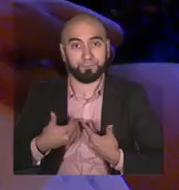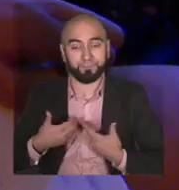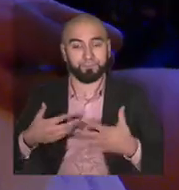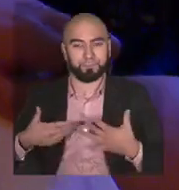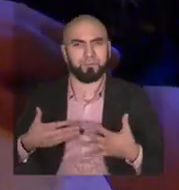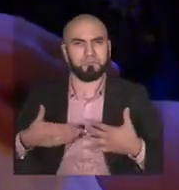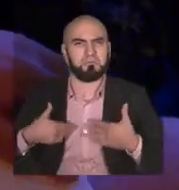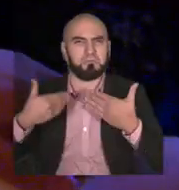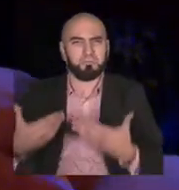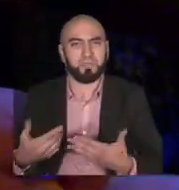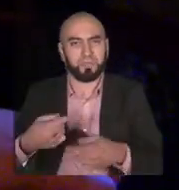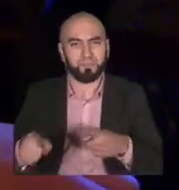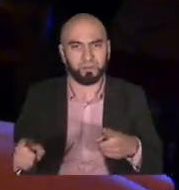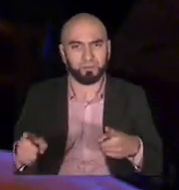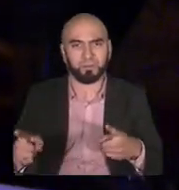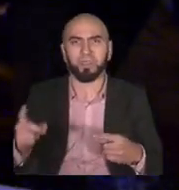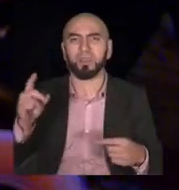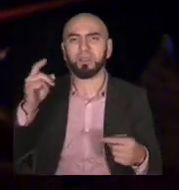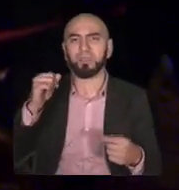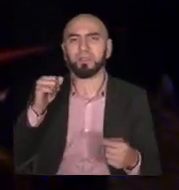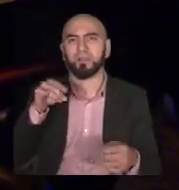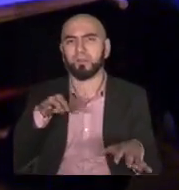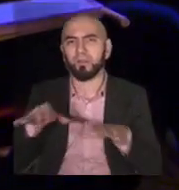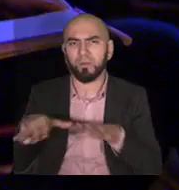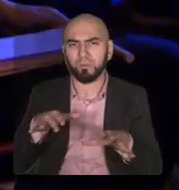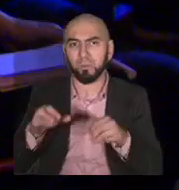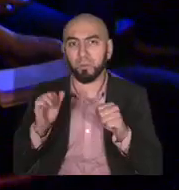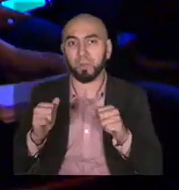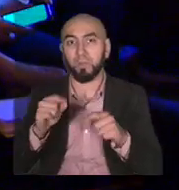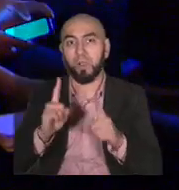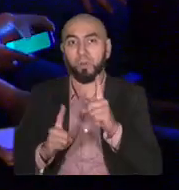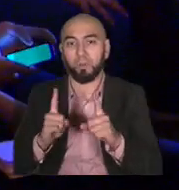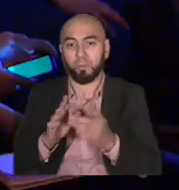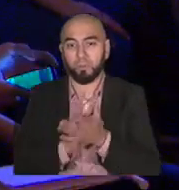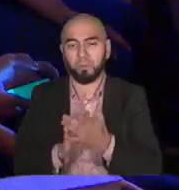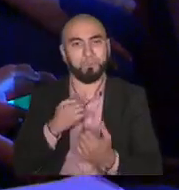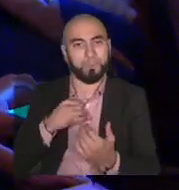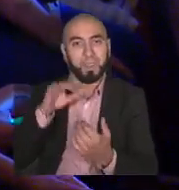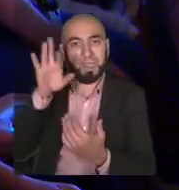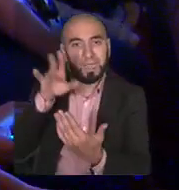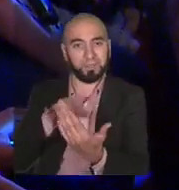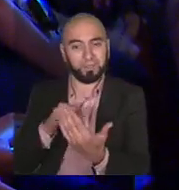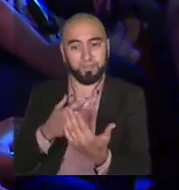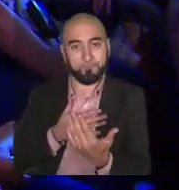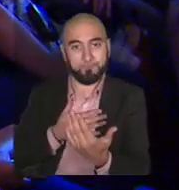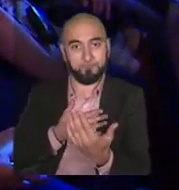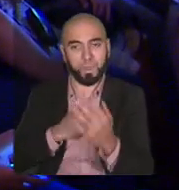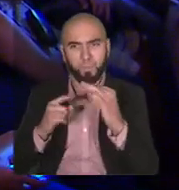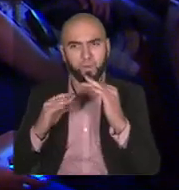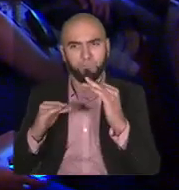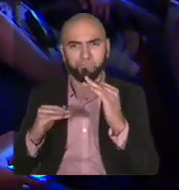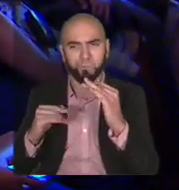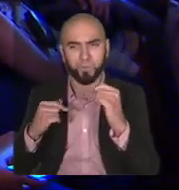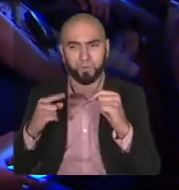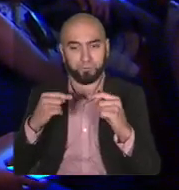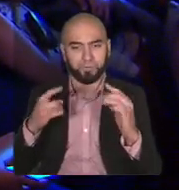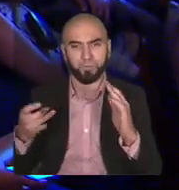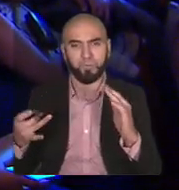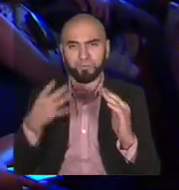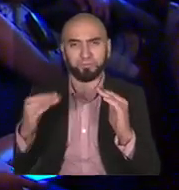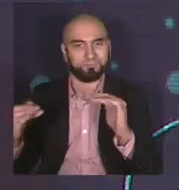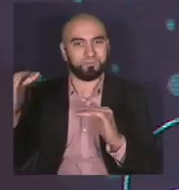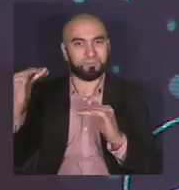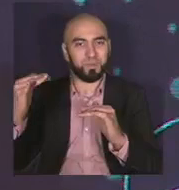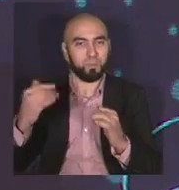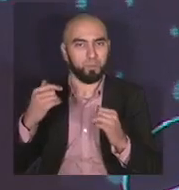no son rasgos, podemos quizás pasar por arriba de esos rasgos, podemos actuar fuera de nuestro carácter por profesionalismo, por